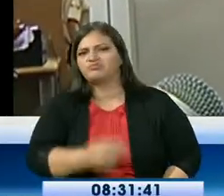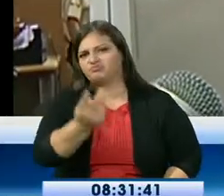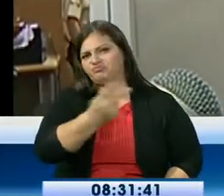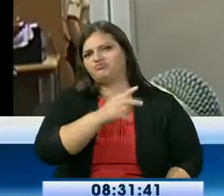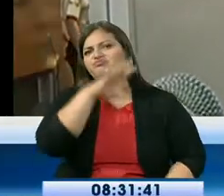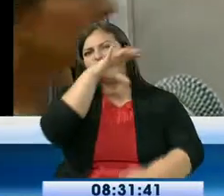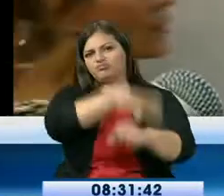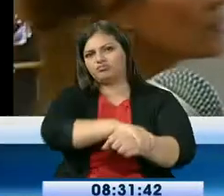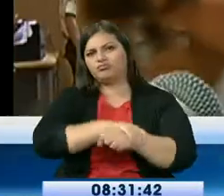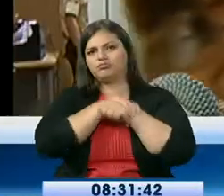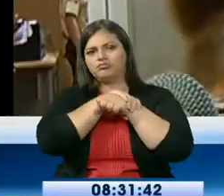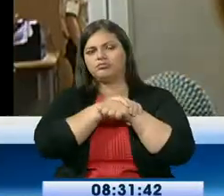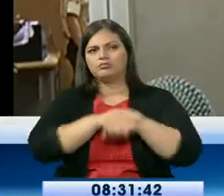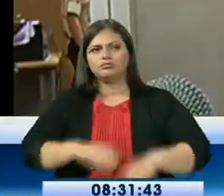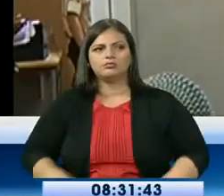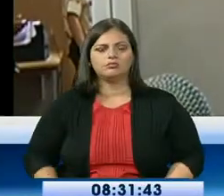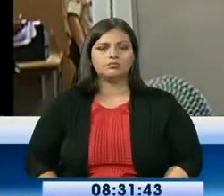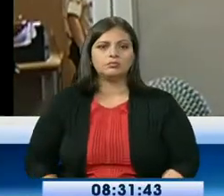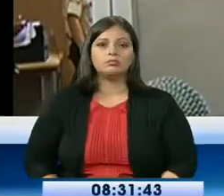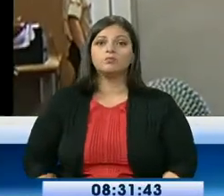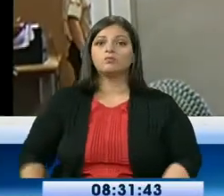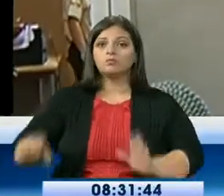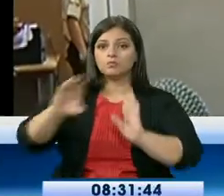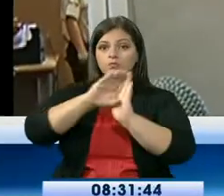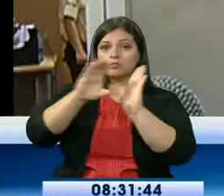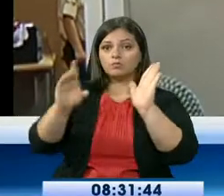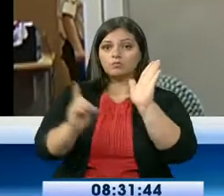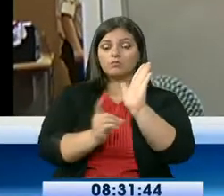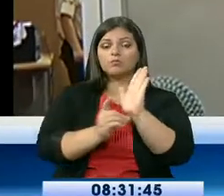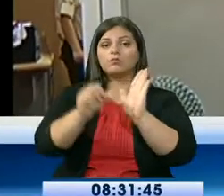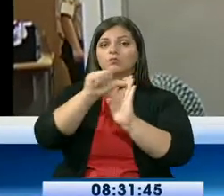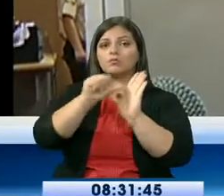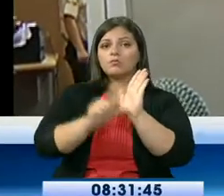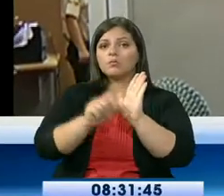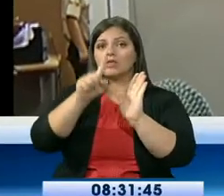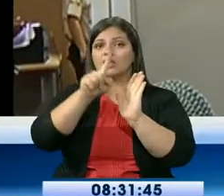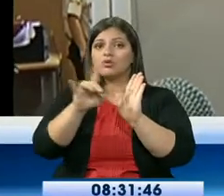violencia contra las personas, cuya pena en el COVID está en el artículo 189, inciso